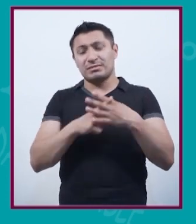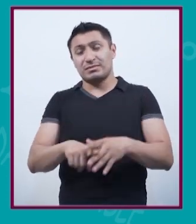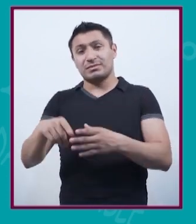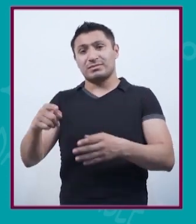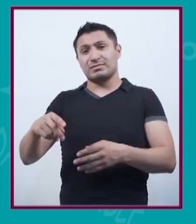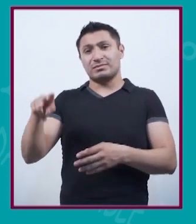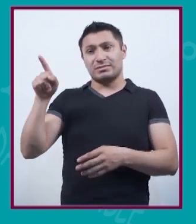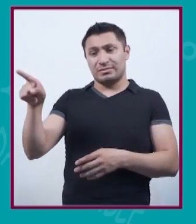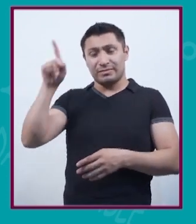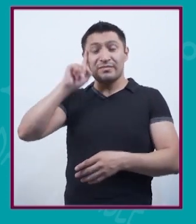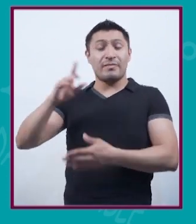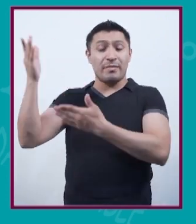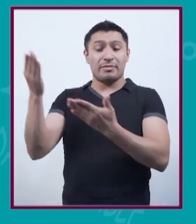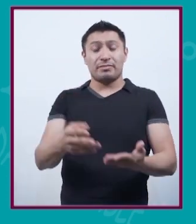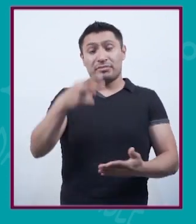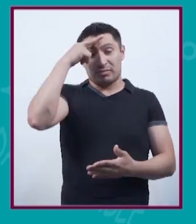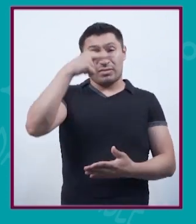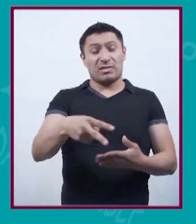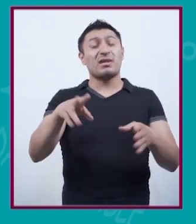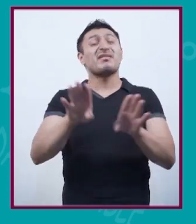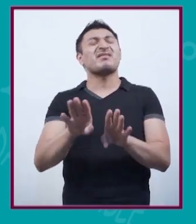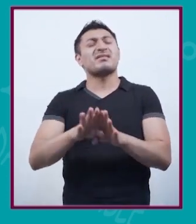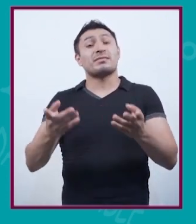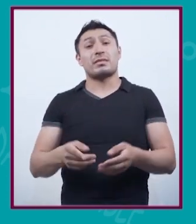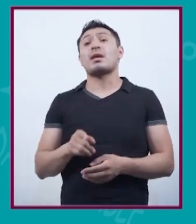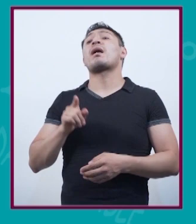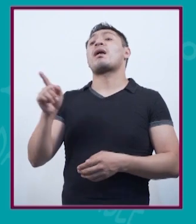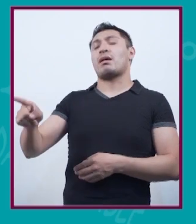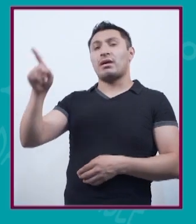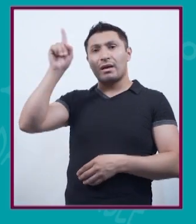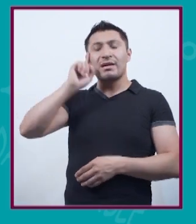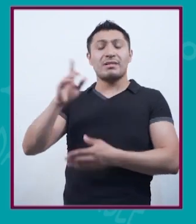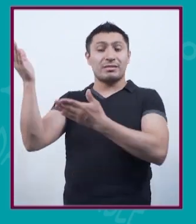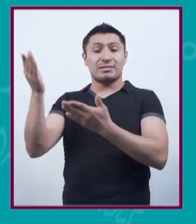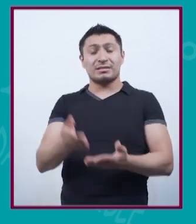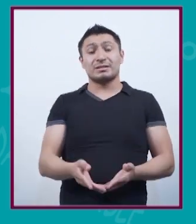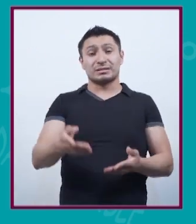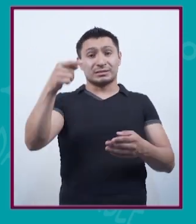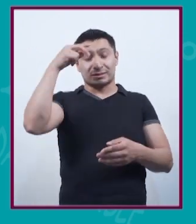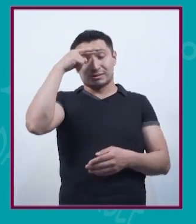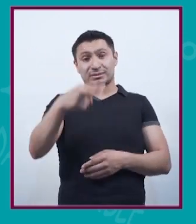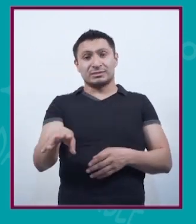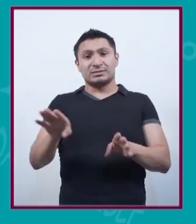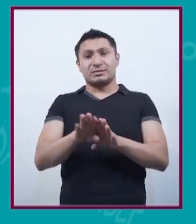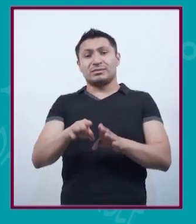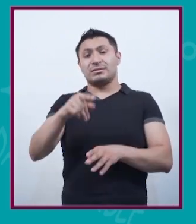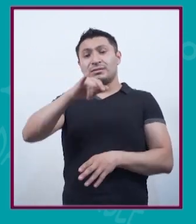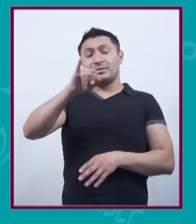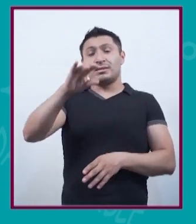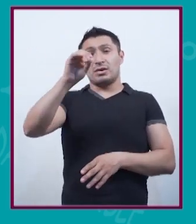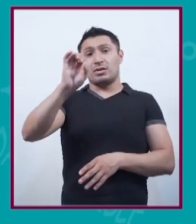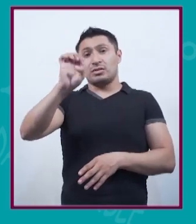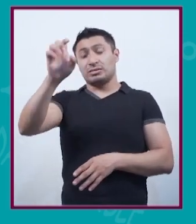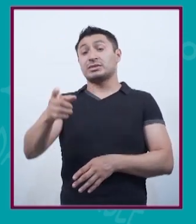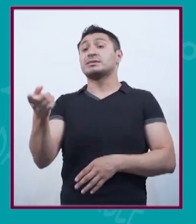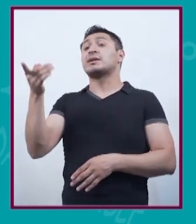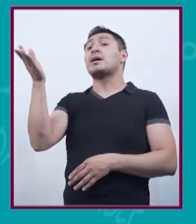o se beneficia de eso. ¿Cómo se dio la llegada de Gabriela Mistral a